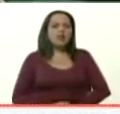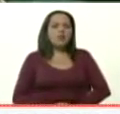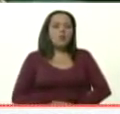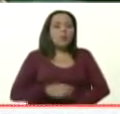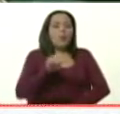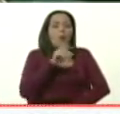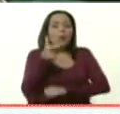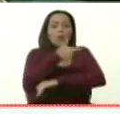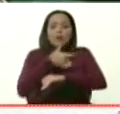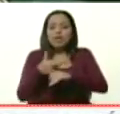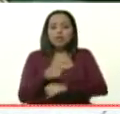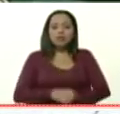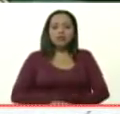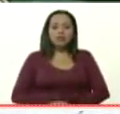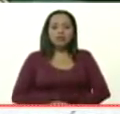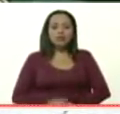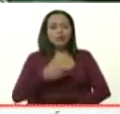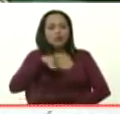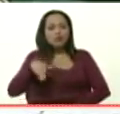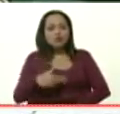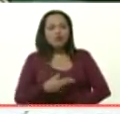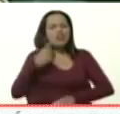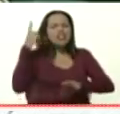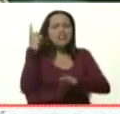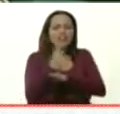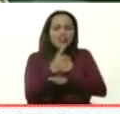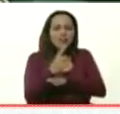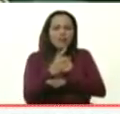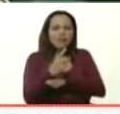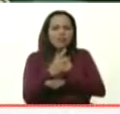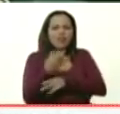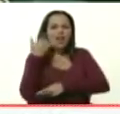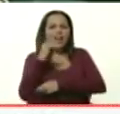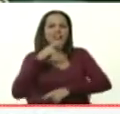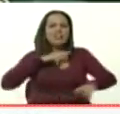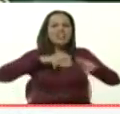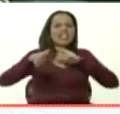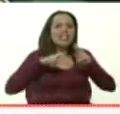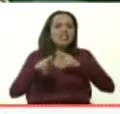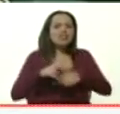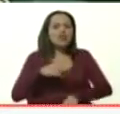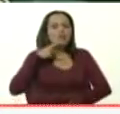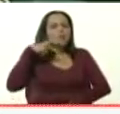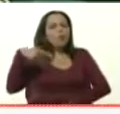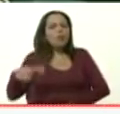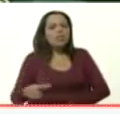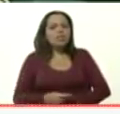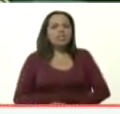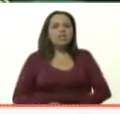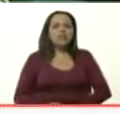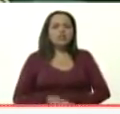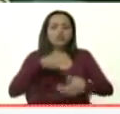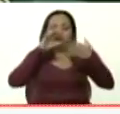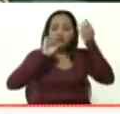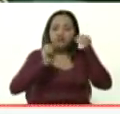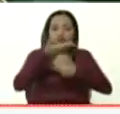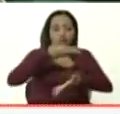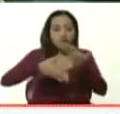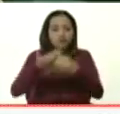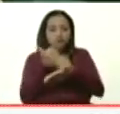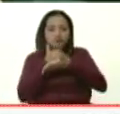gobiernos, estamos obligados a tener relaciones políticas, diplomáticas,